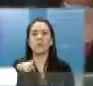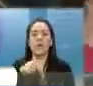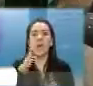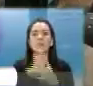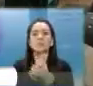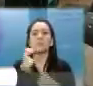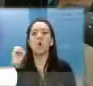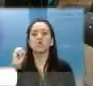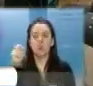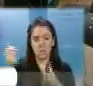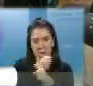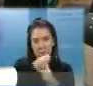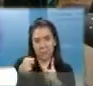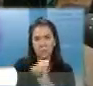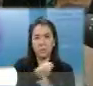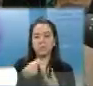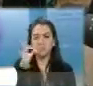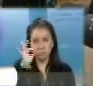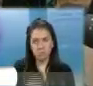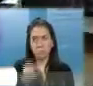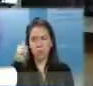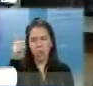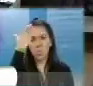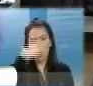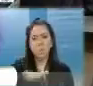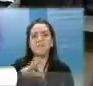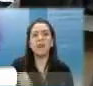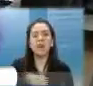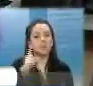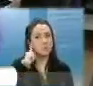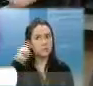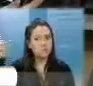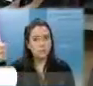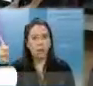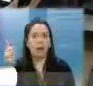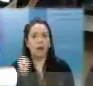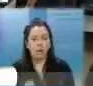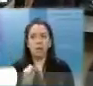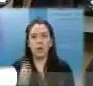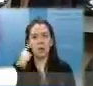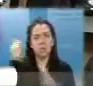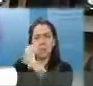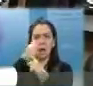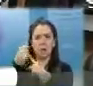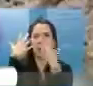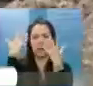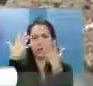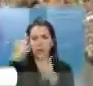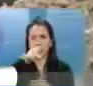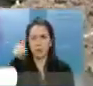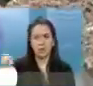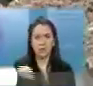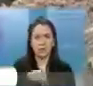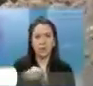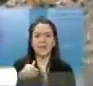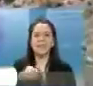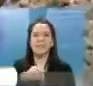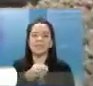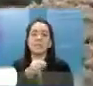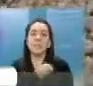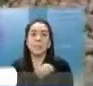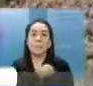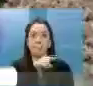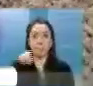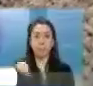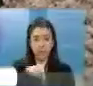Barreda. Y desde ese día la fiscalía ha descubierto acciones simuladas para despistar las investigaciones. Desde que asumió el caso el